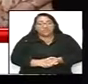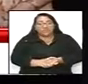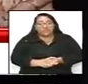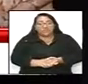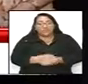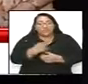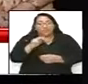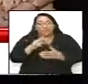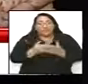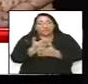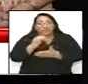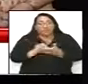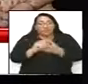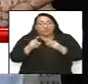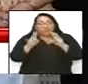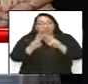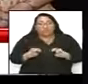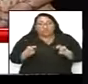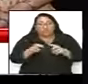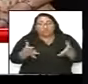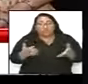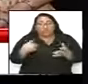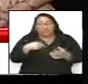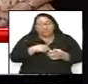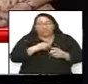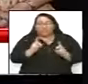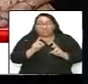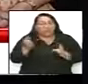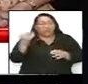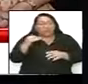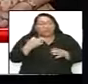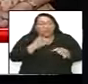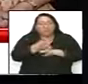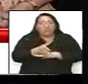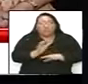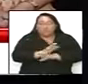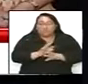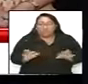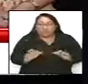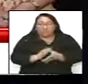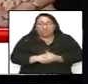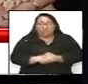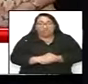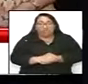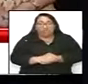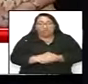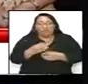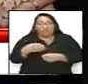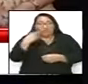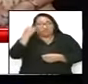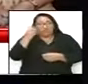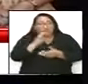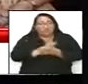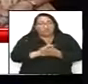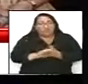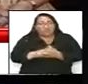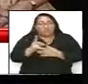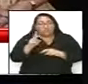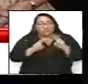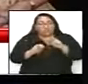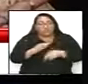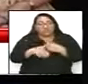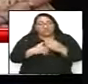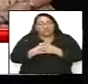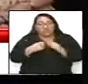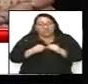Mira, nuevamente, esa es una investigación donde nosotros no vamos a interferir ni vamos a dar opinión. Es una investigación